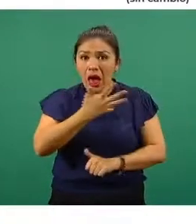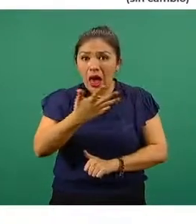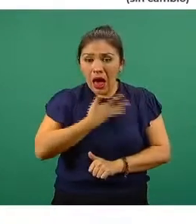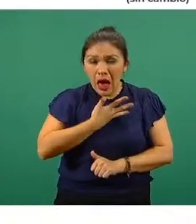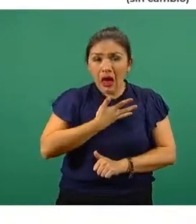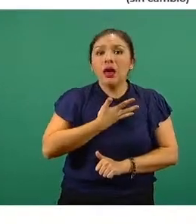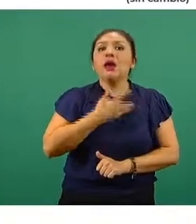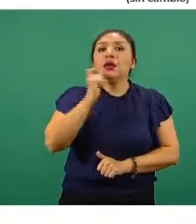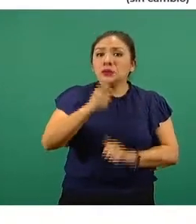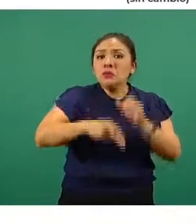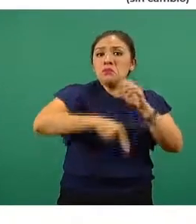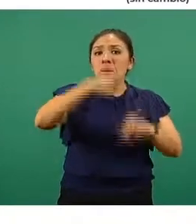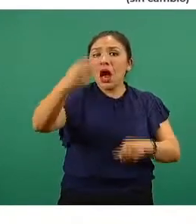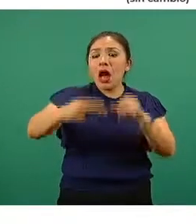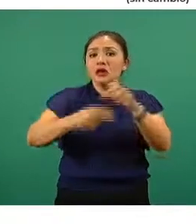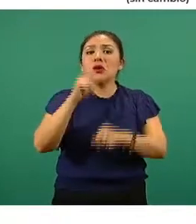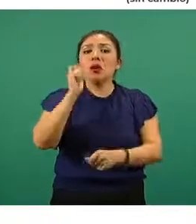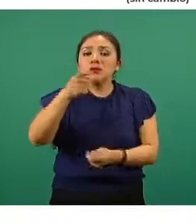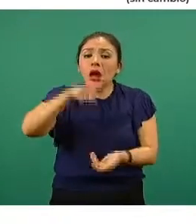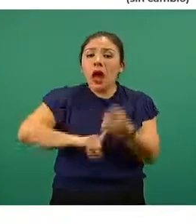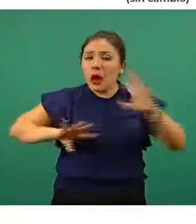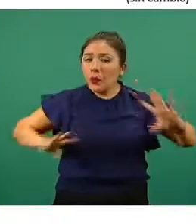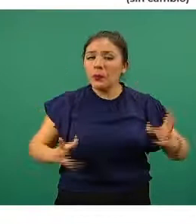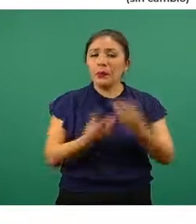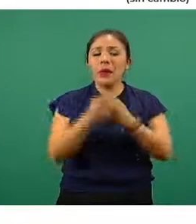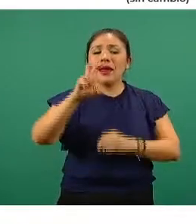disponibles de la total de